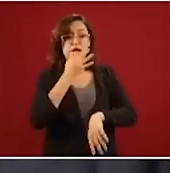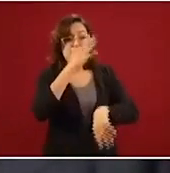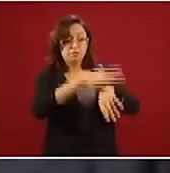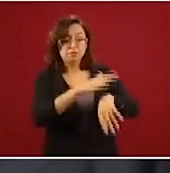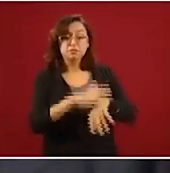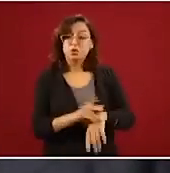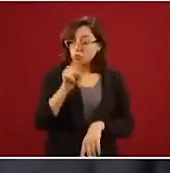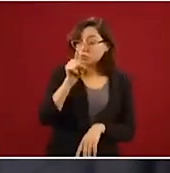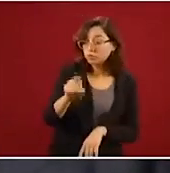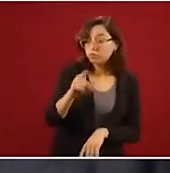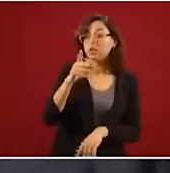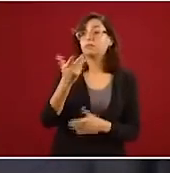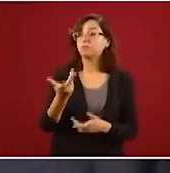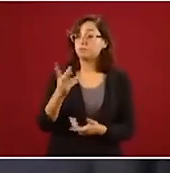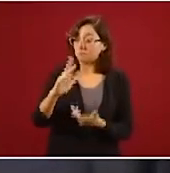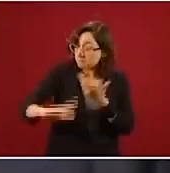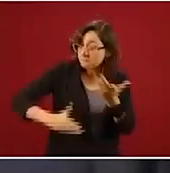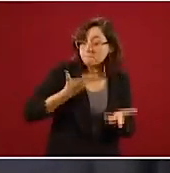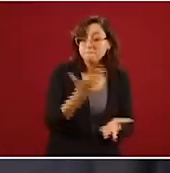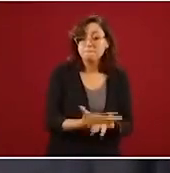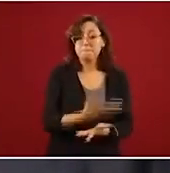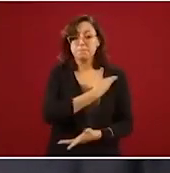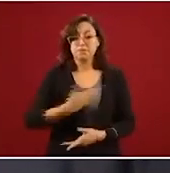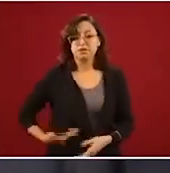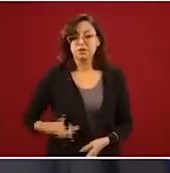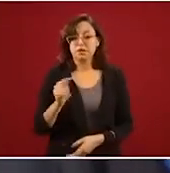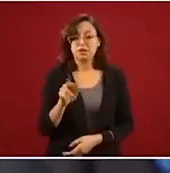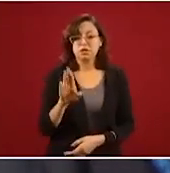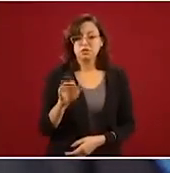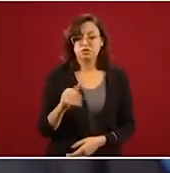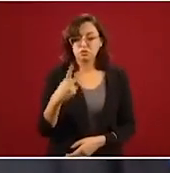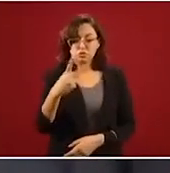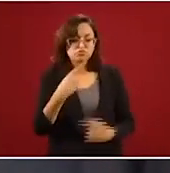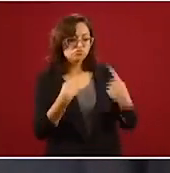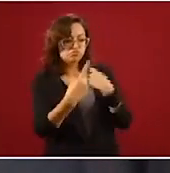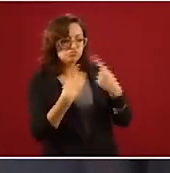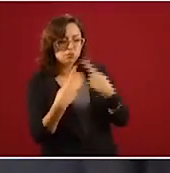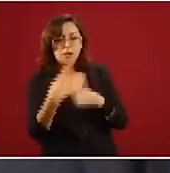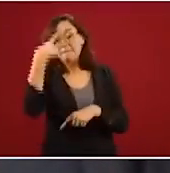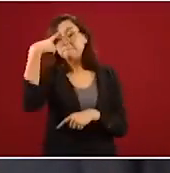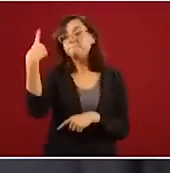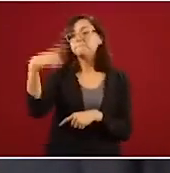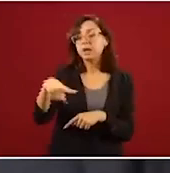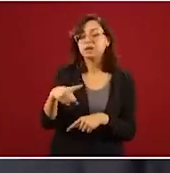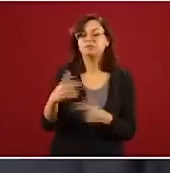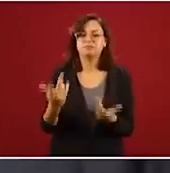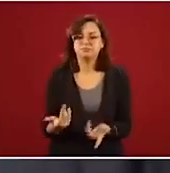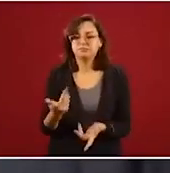usted estaría dispuesto a platicar con el presidente Trump para que se vea alguna alternativa